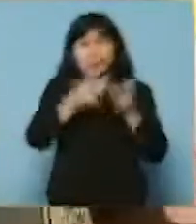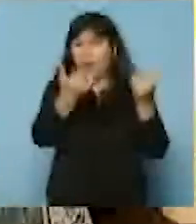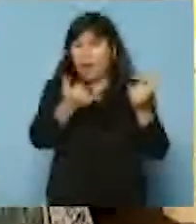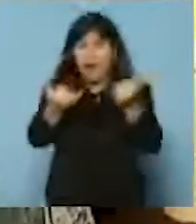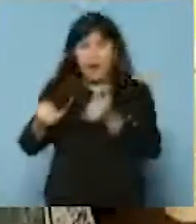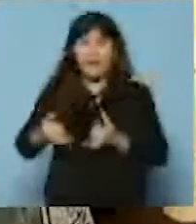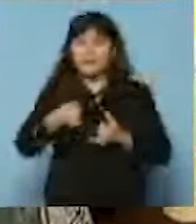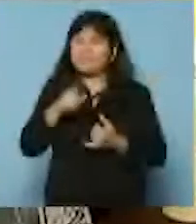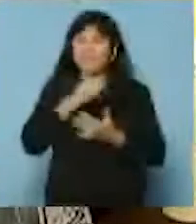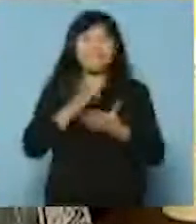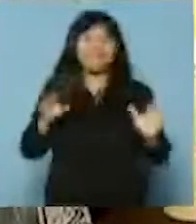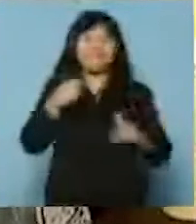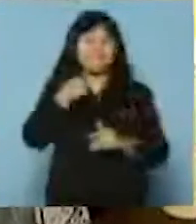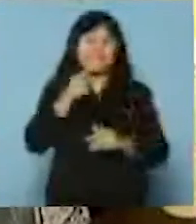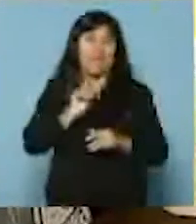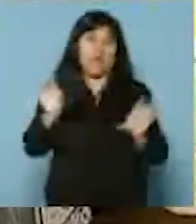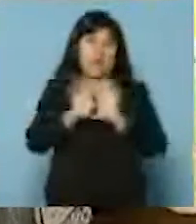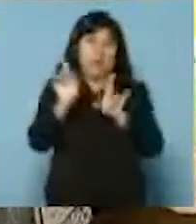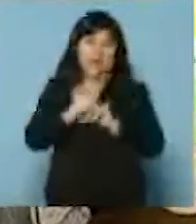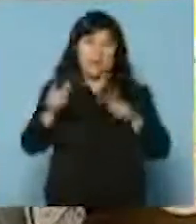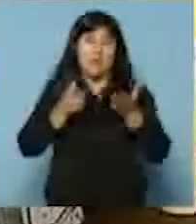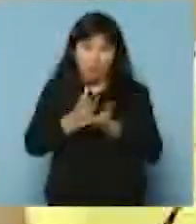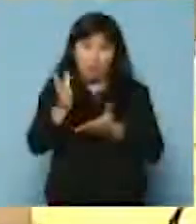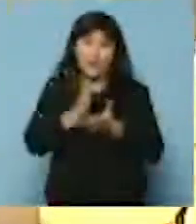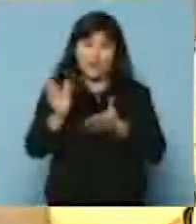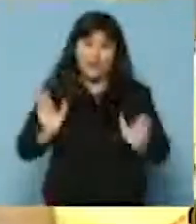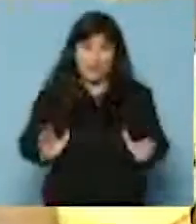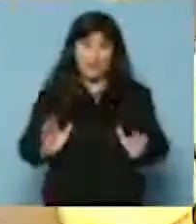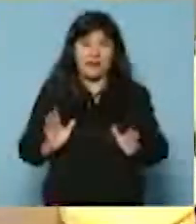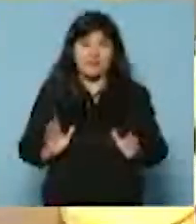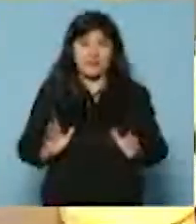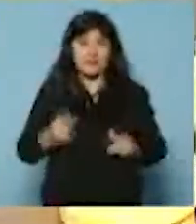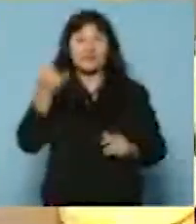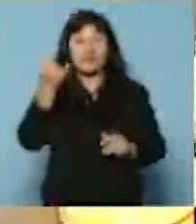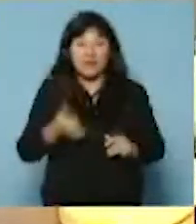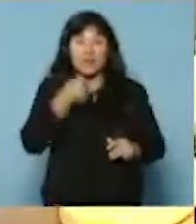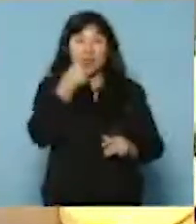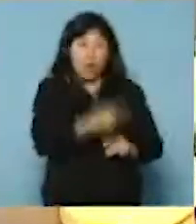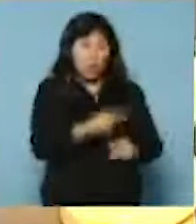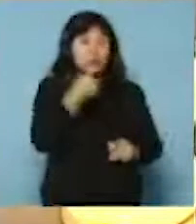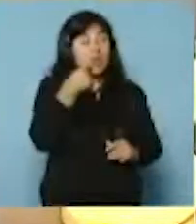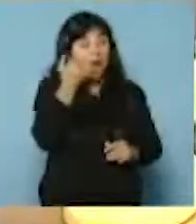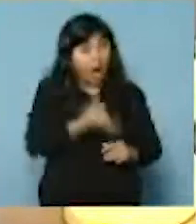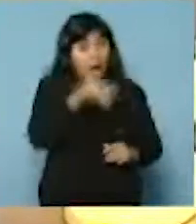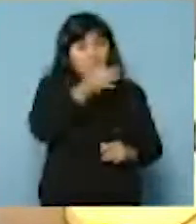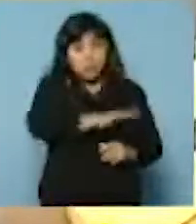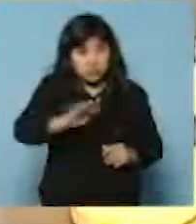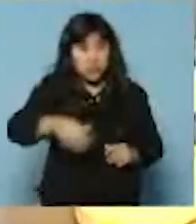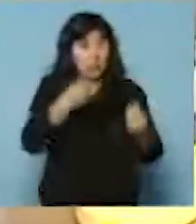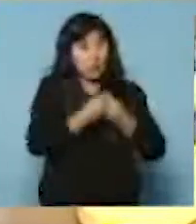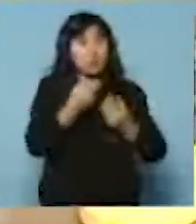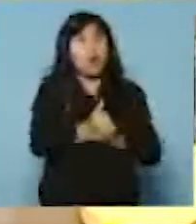recibir si es como que tengo una lista de espera esperando si por ahí hay un cupo que